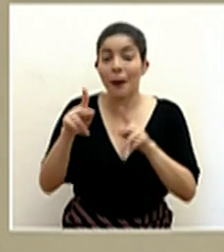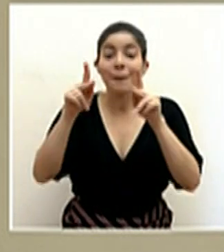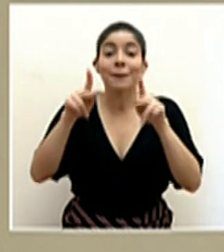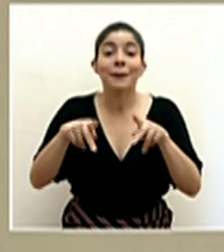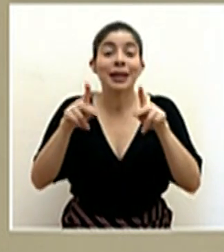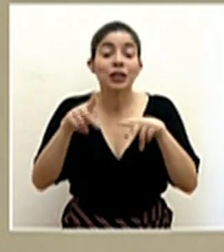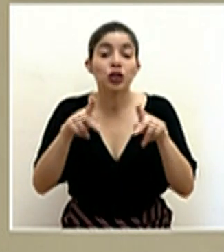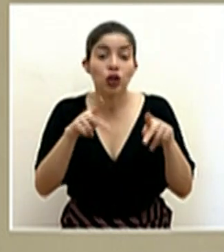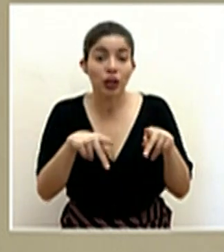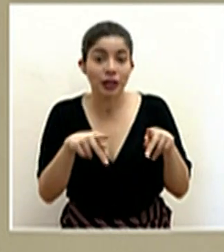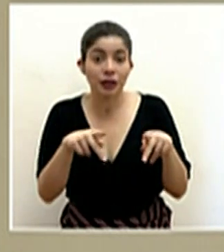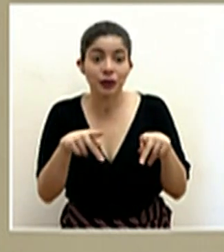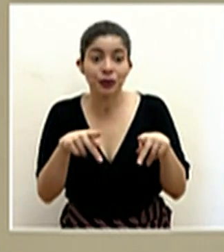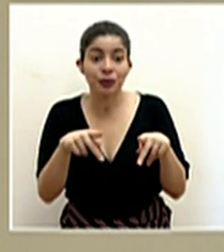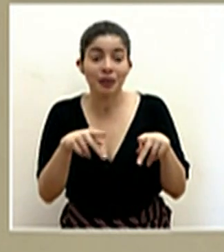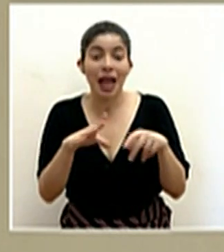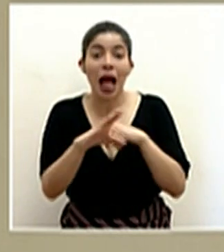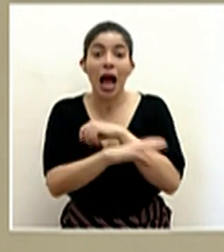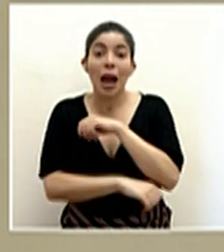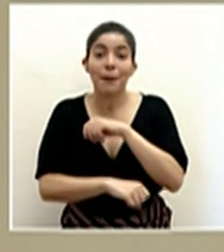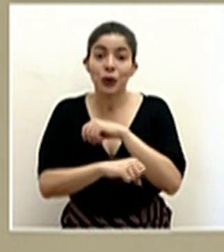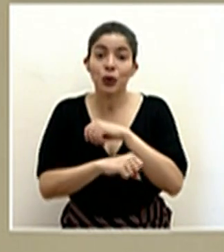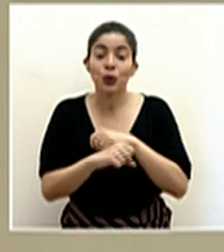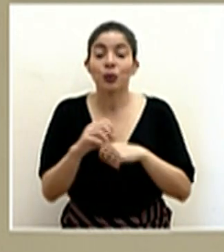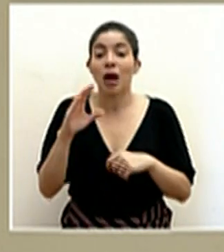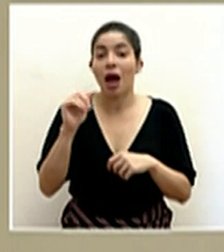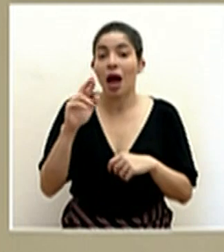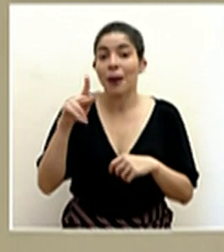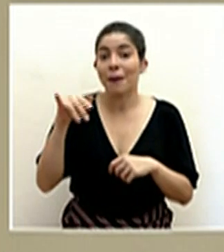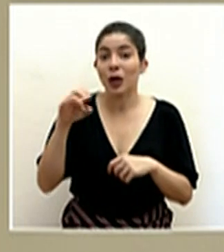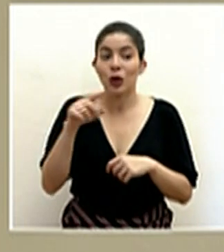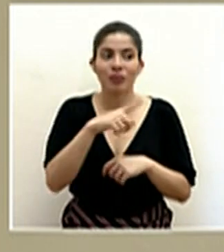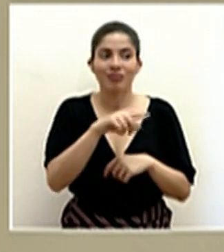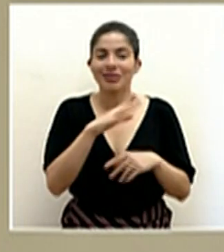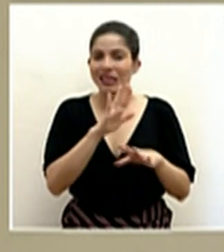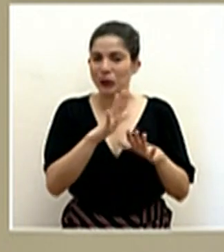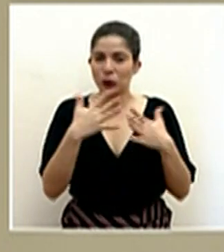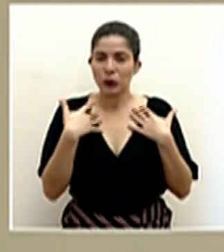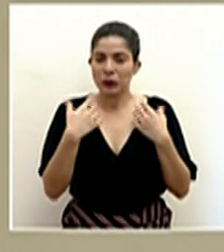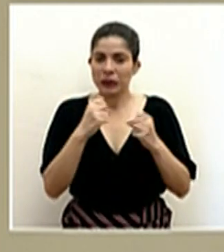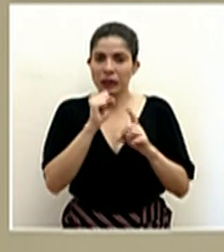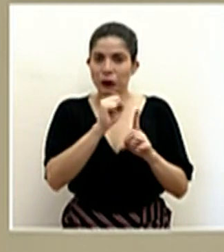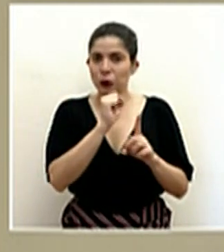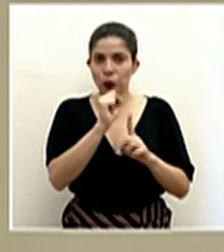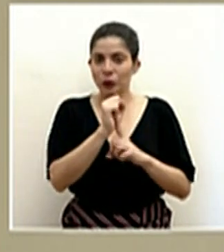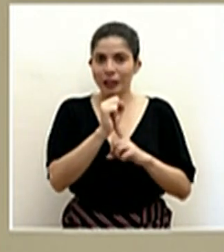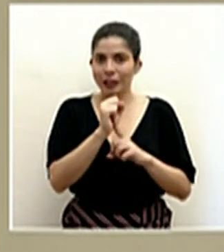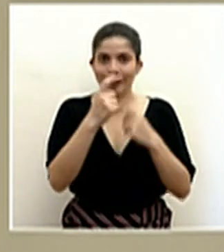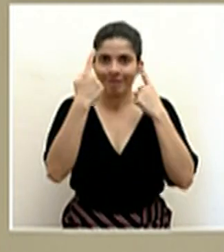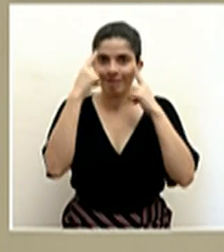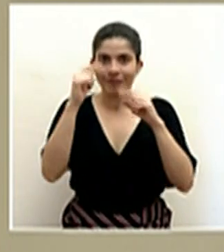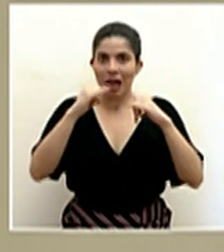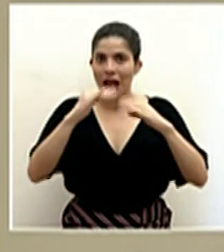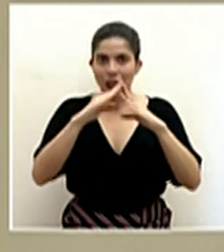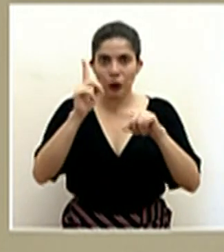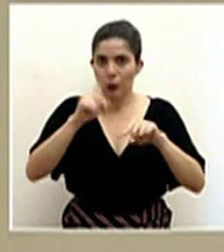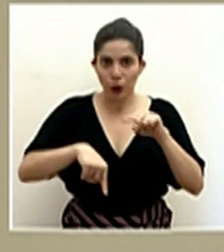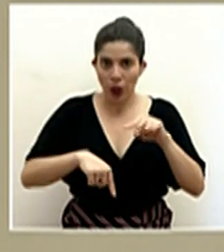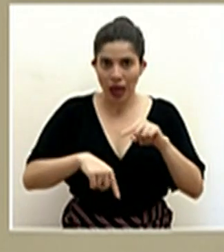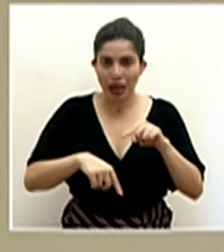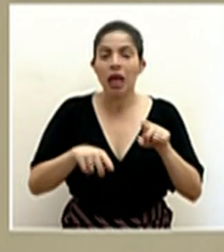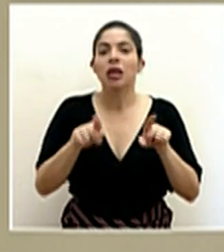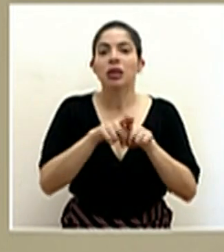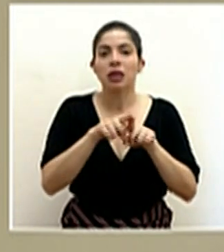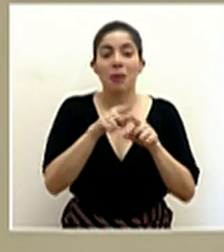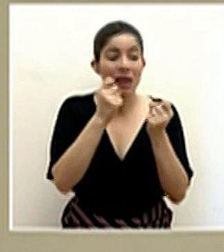personas de la Carpio que no tienen condiciones sanitarias para poder hacer el aislamiento en sus casas, también han